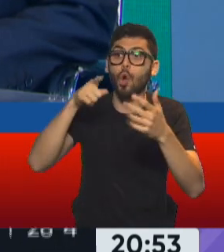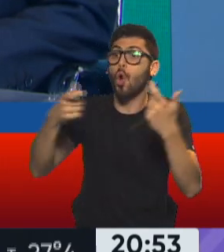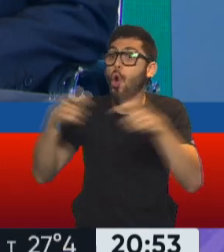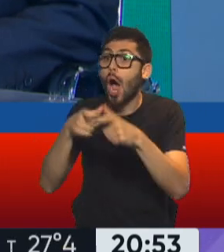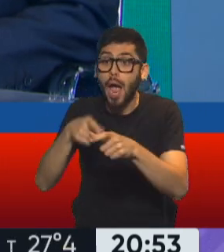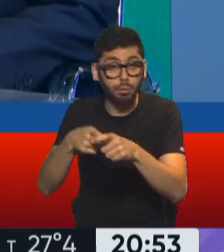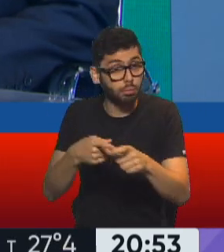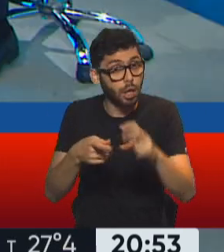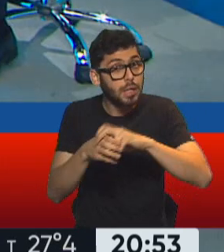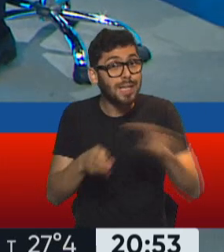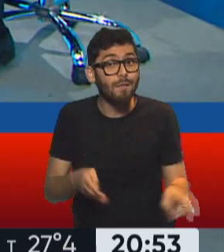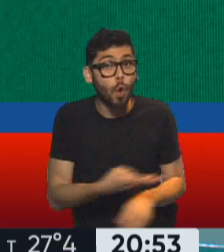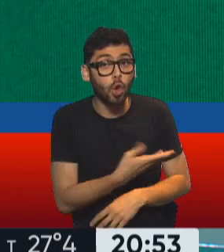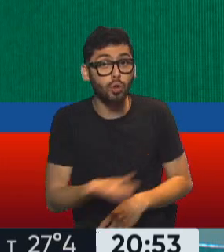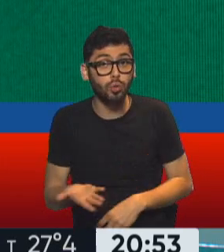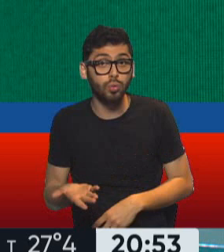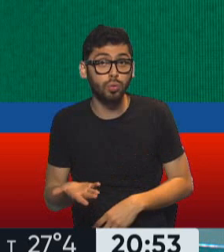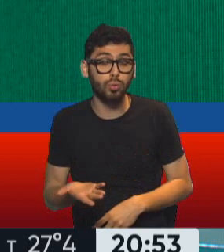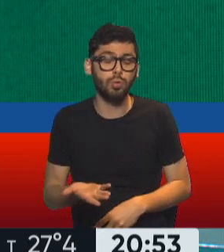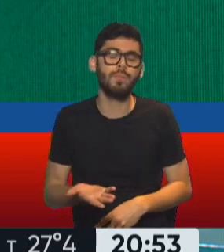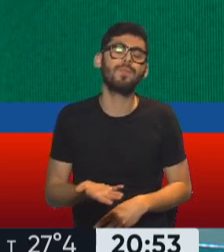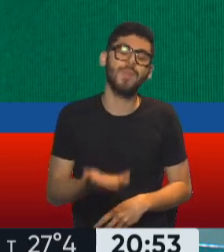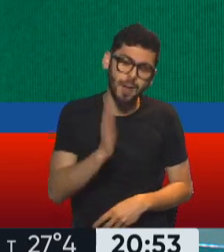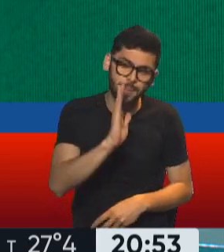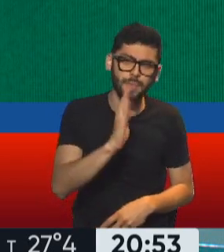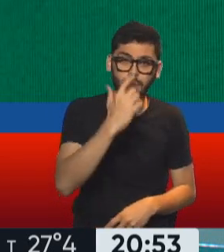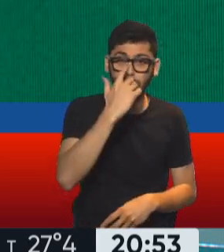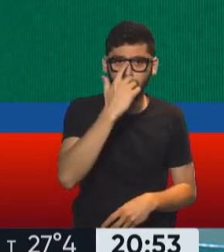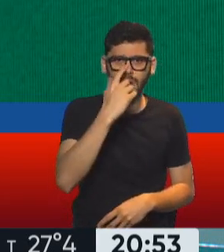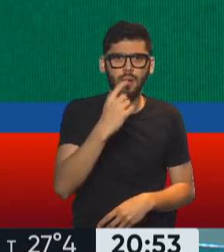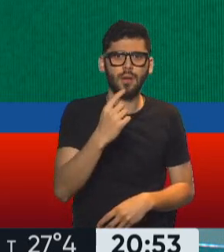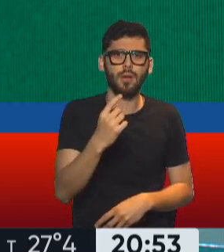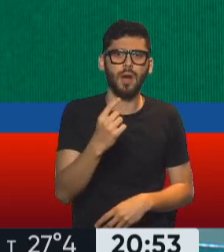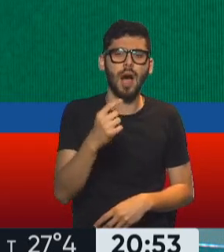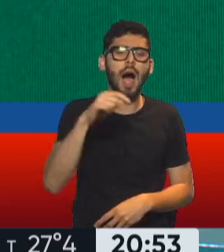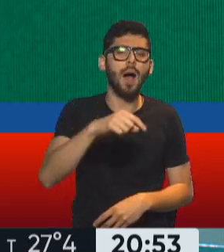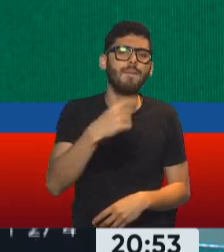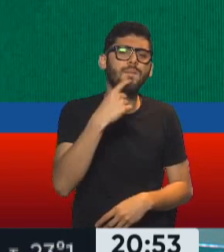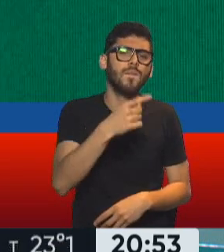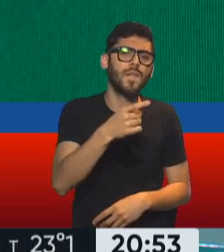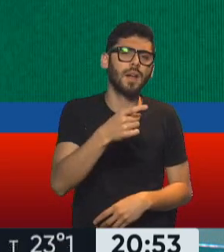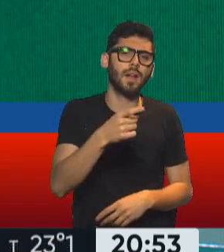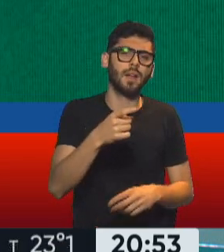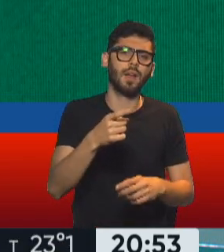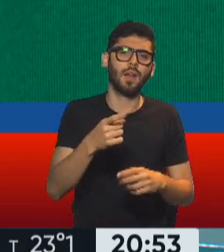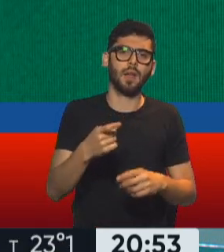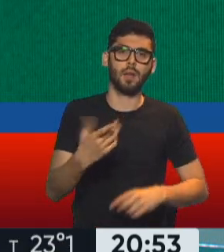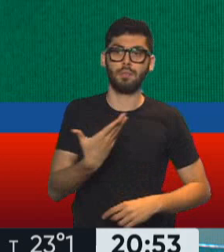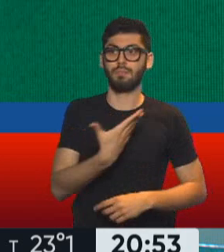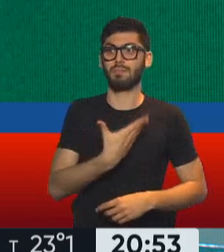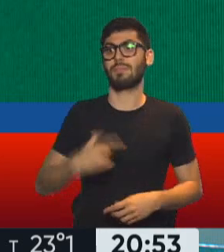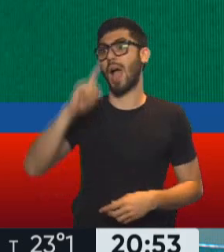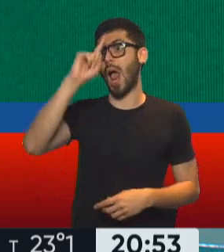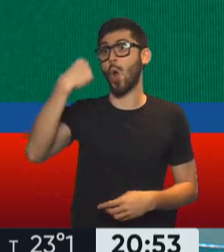no lo hicieron. Y no al revés. Ahora, Roberto, dejen pasar la vista más para el lado de lo que está haciendo el Ejecutivo en este